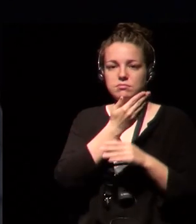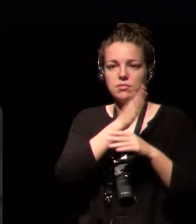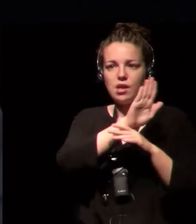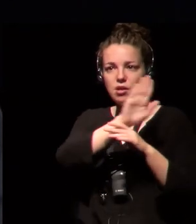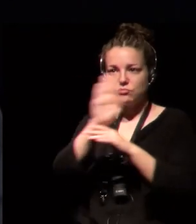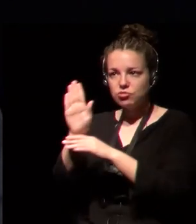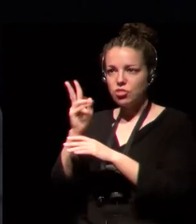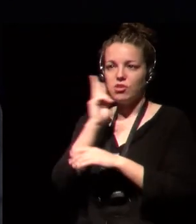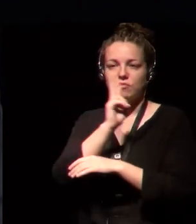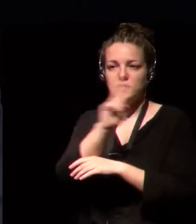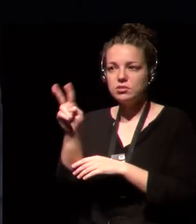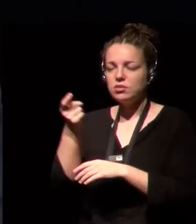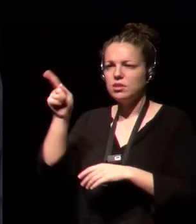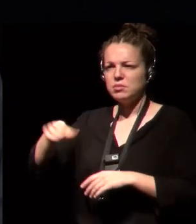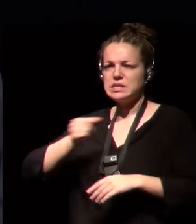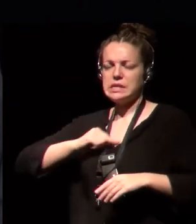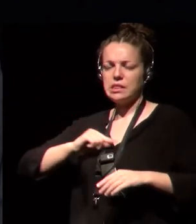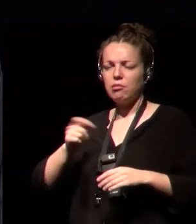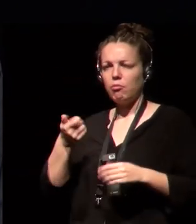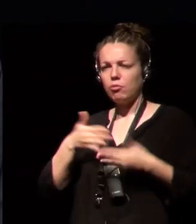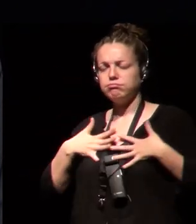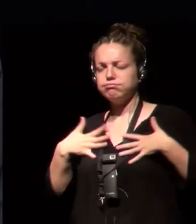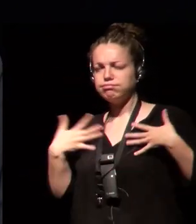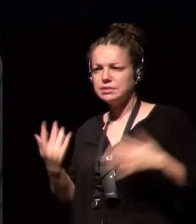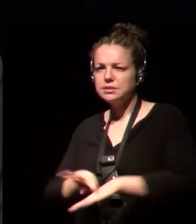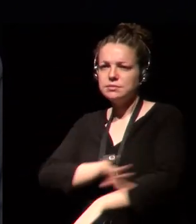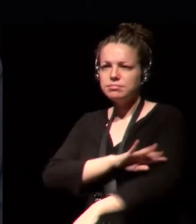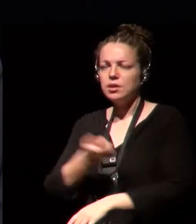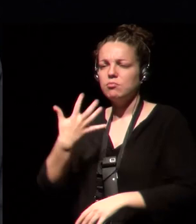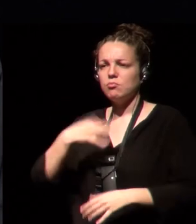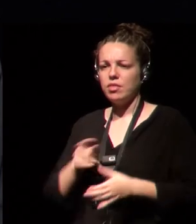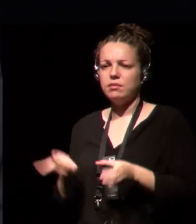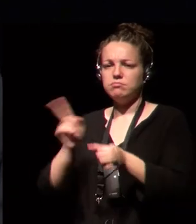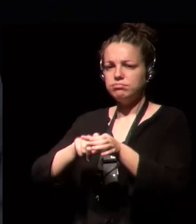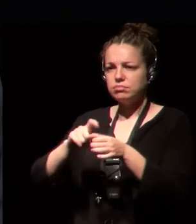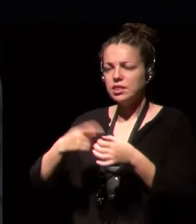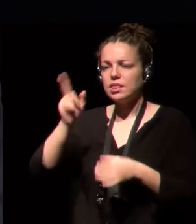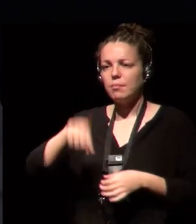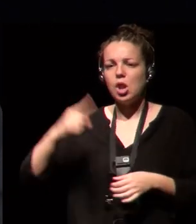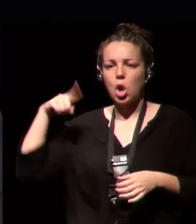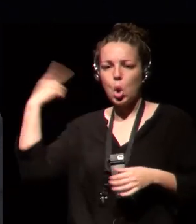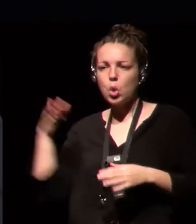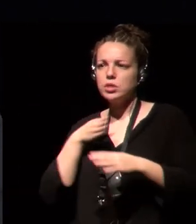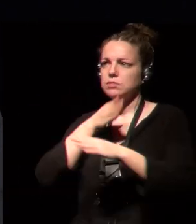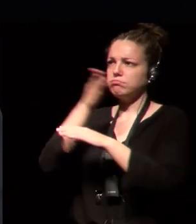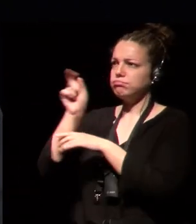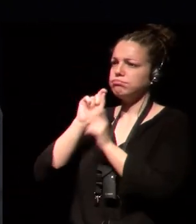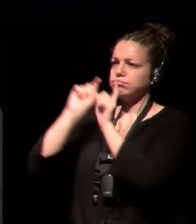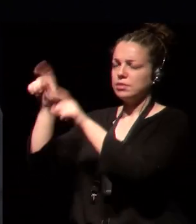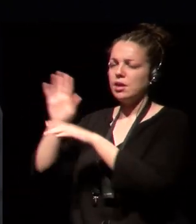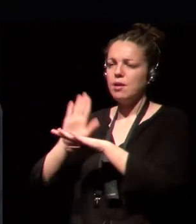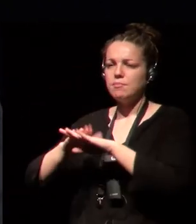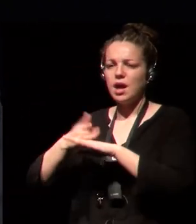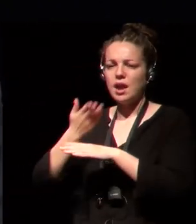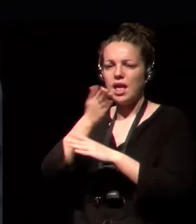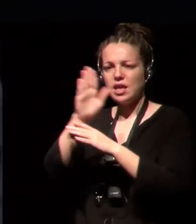forma emocionadas, pues se pudieron contribuir. Fuimos a Londres también para dar lugar a mayor exposición, para conseguir mayor toma